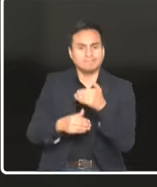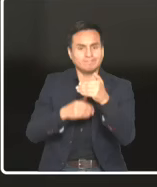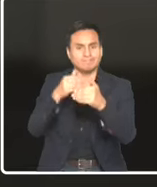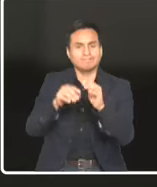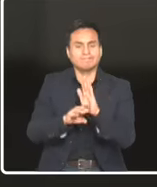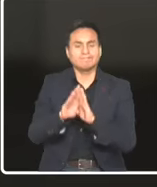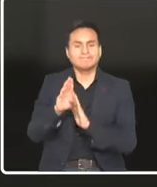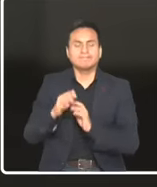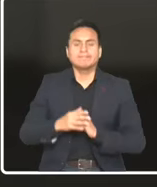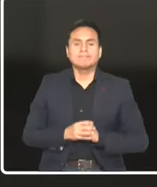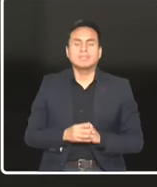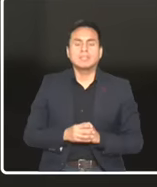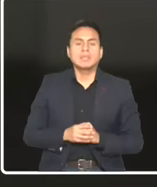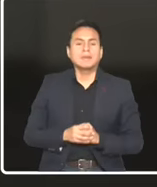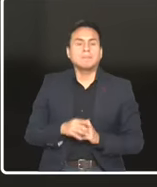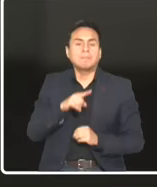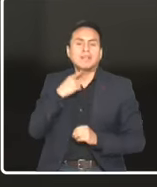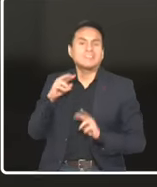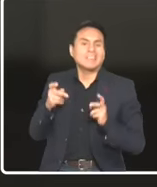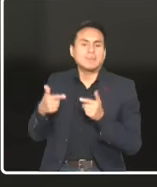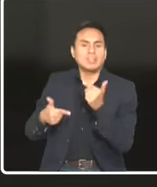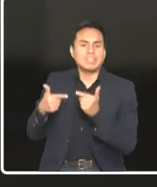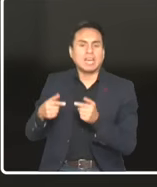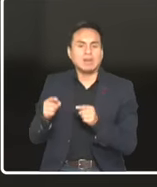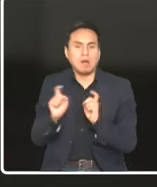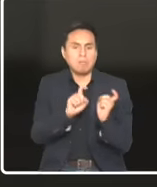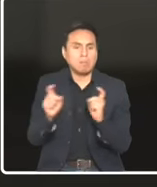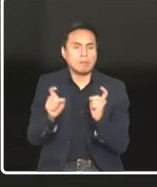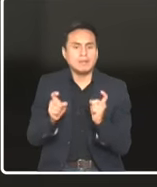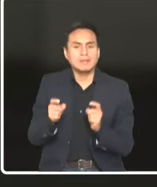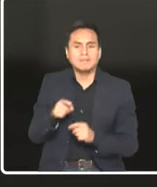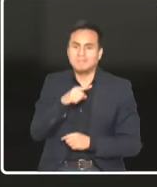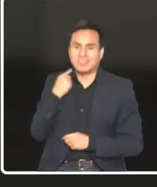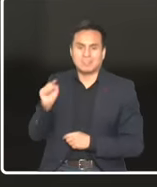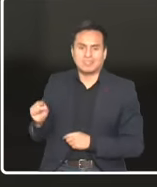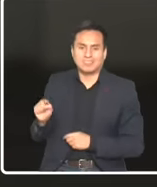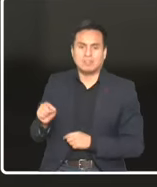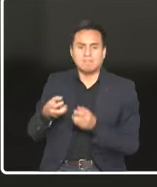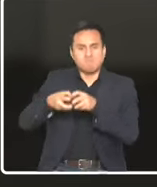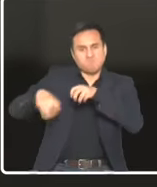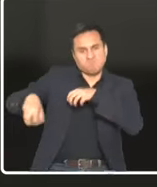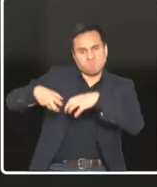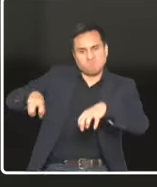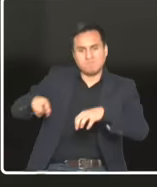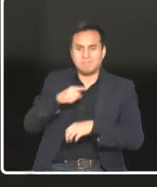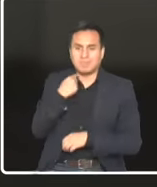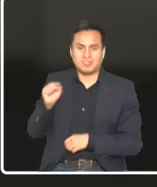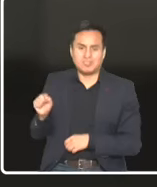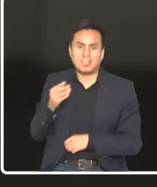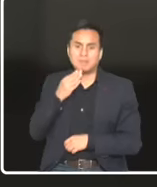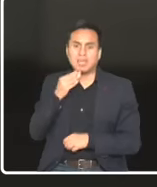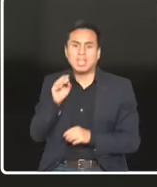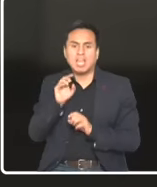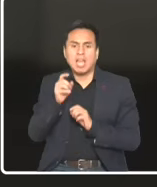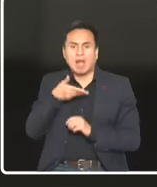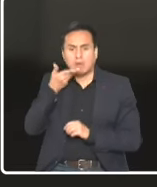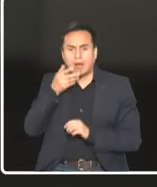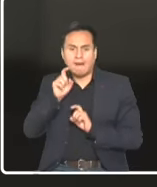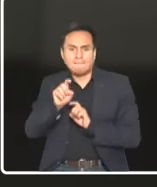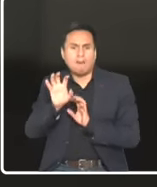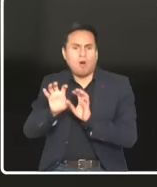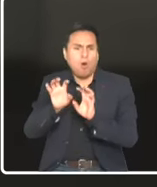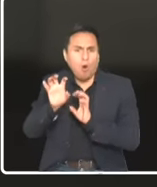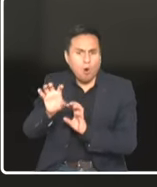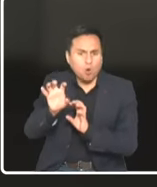regiones y perdió la política de la agresividad de la polarización y de los discursos de